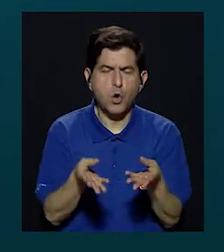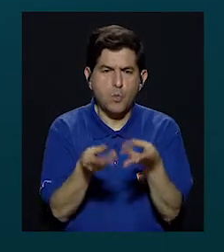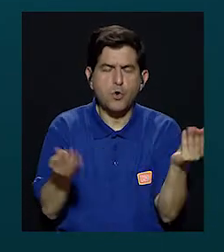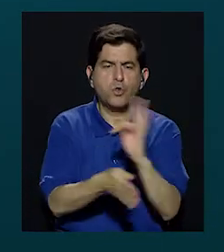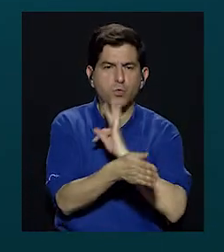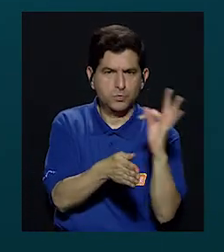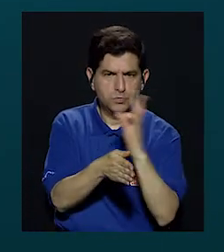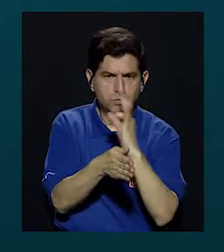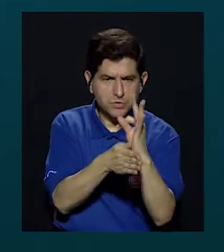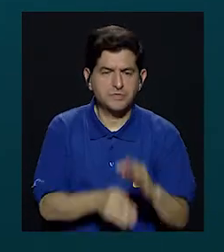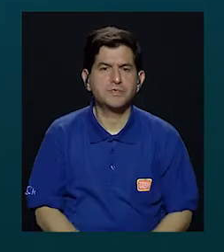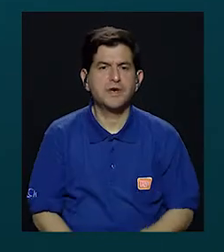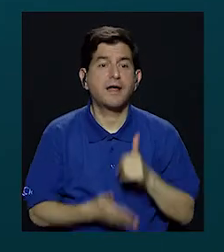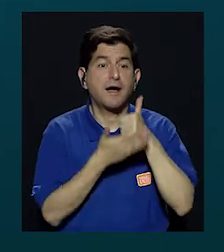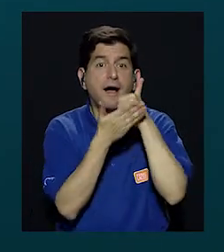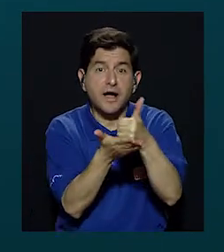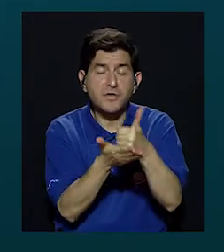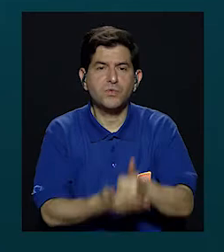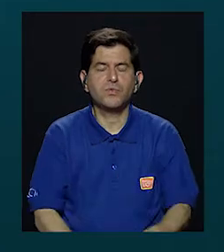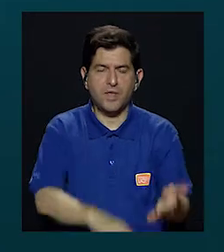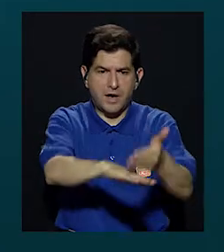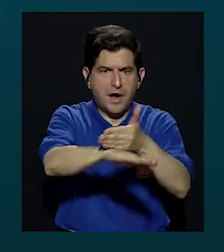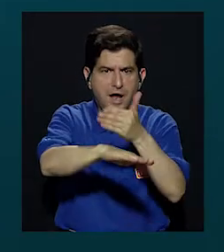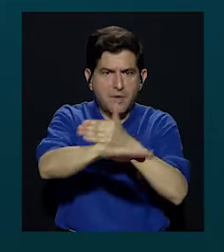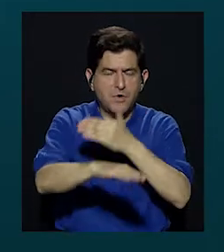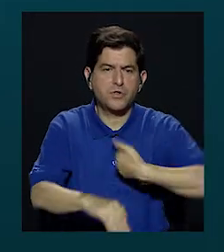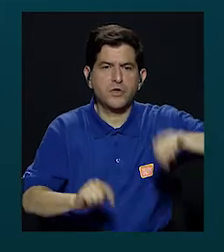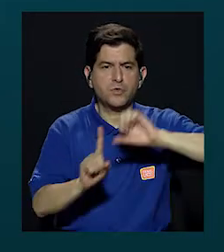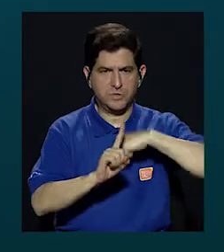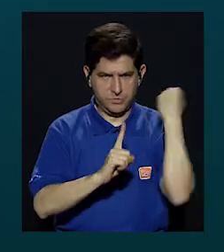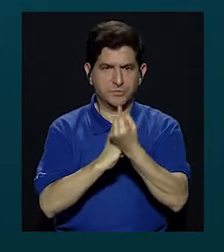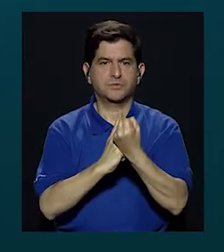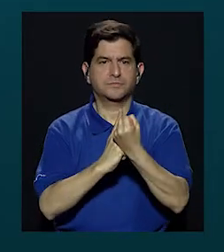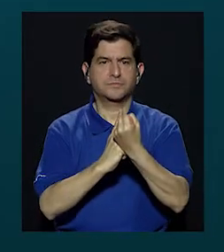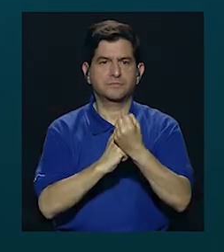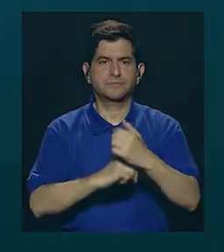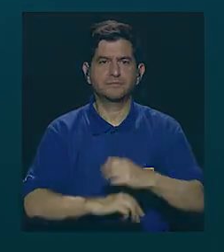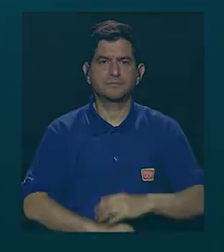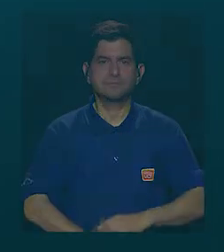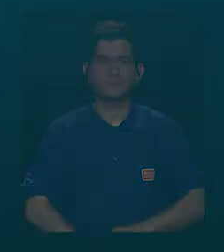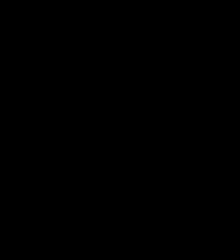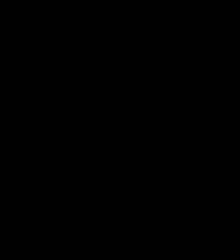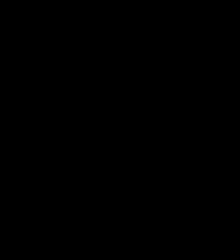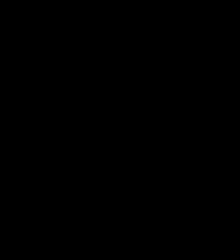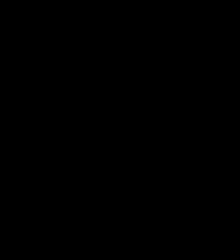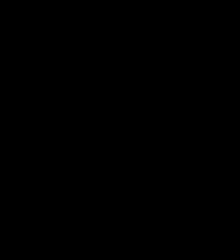ciudadanía productos televisivos que contribuyan con el mejoramiento de nuestra sociedad